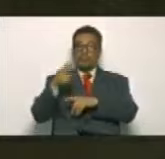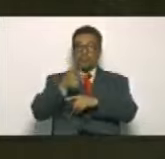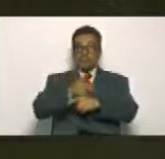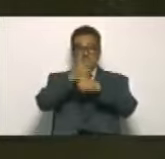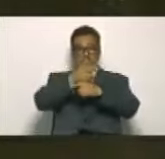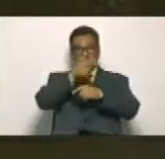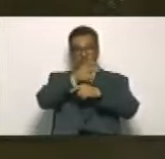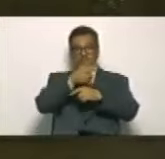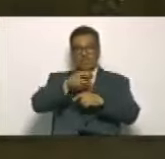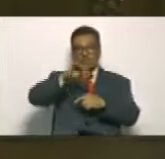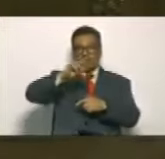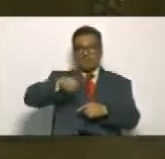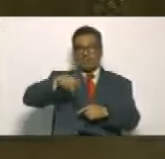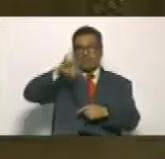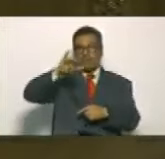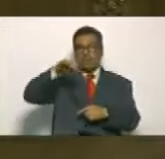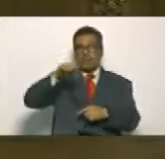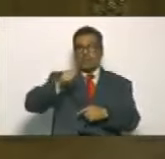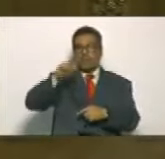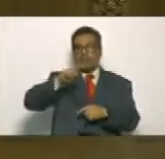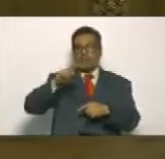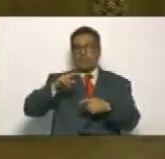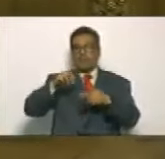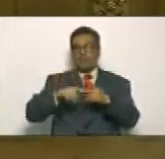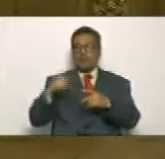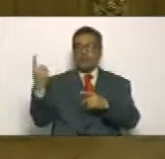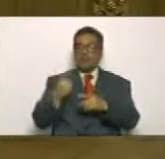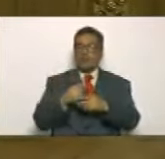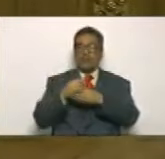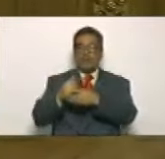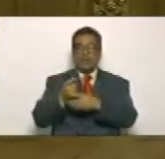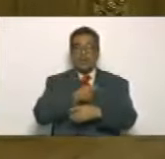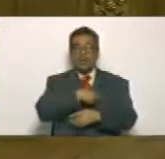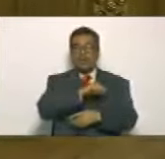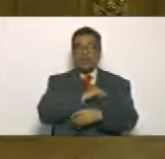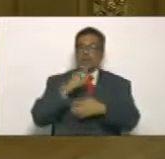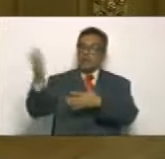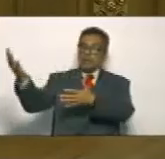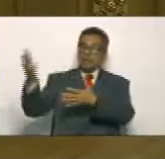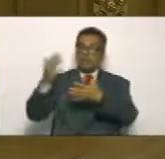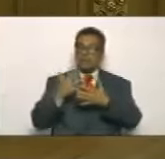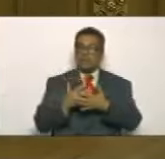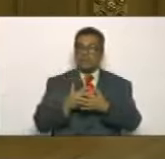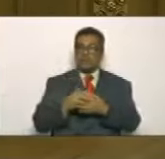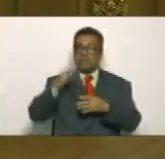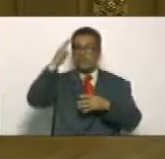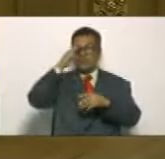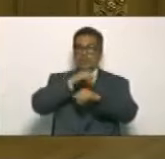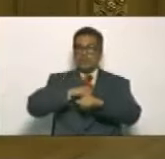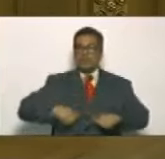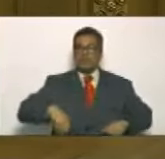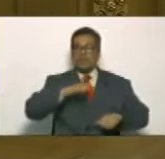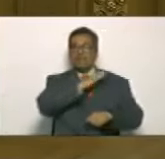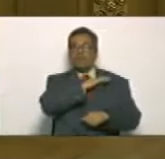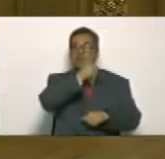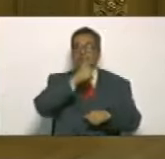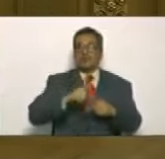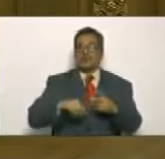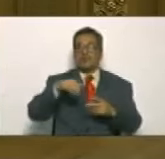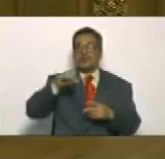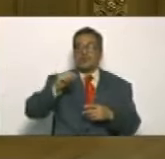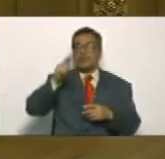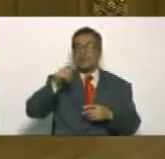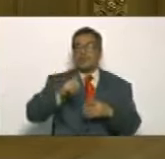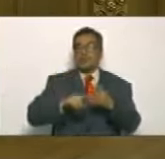Piar, Morillo pide refuerzos al Imperio Español, quien envía a un general, al general Canterá,